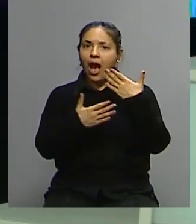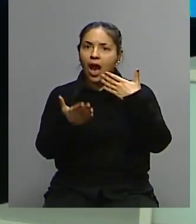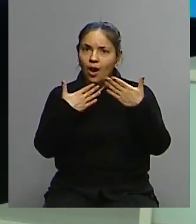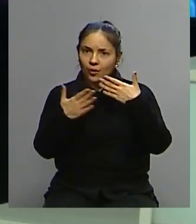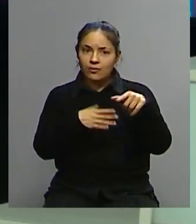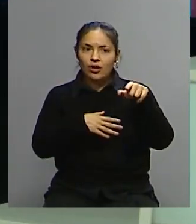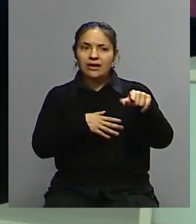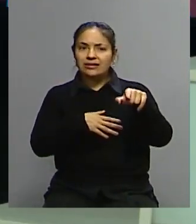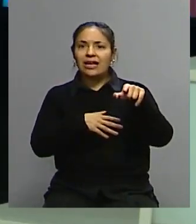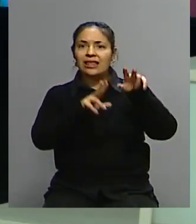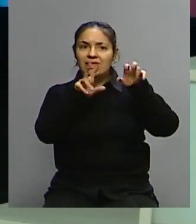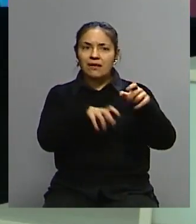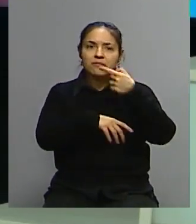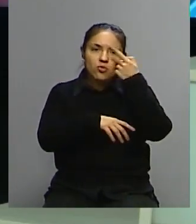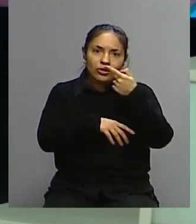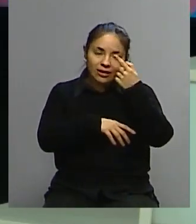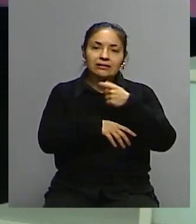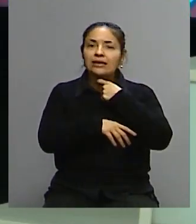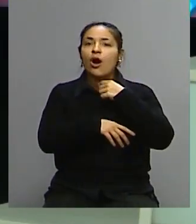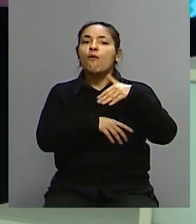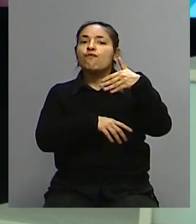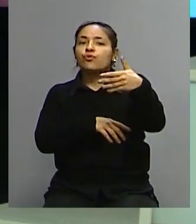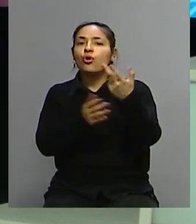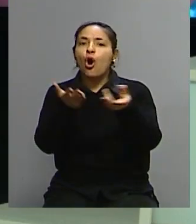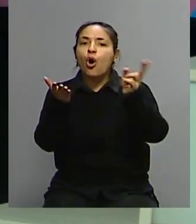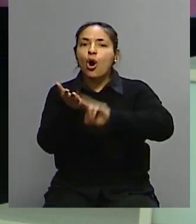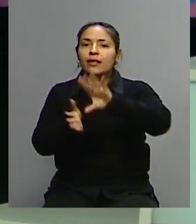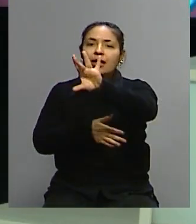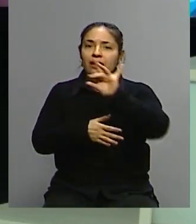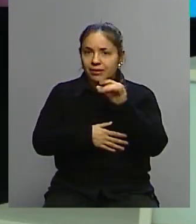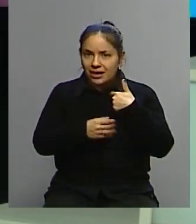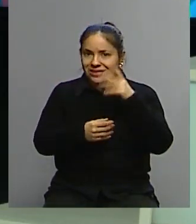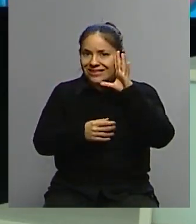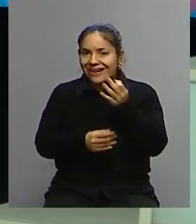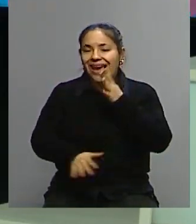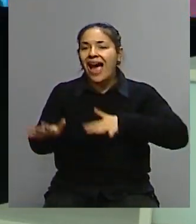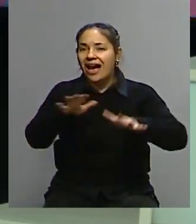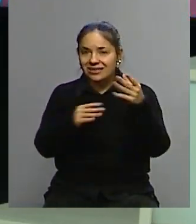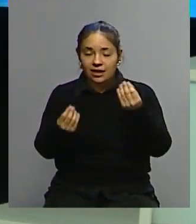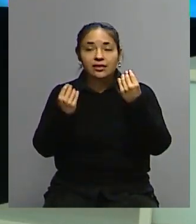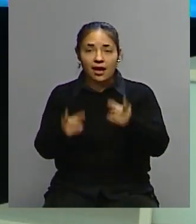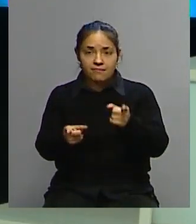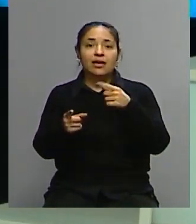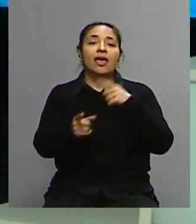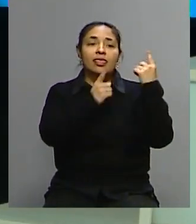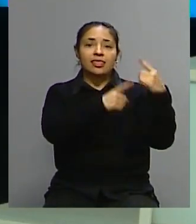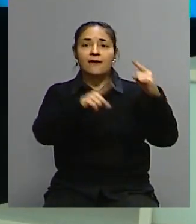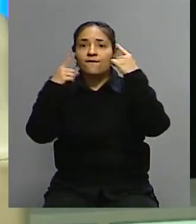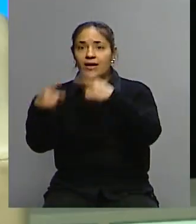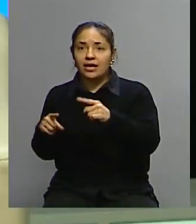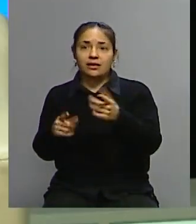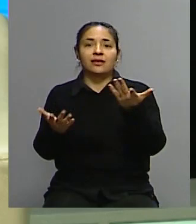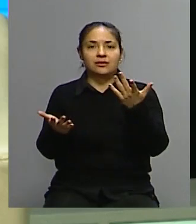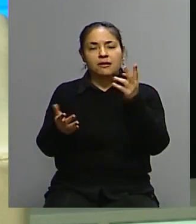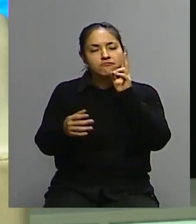que profundicemos el tema, porque me parece que también genera un interés saber qué hacer en estos casos y empezar a establecer las diferencias y las señales que empiezan